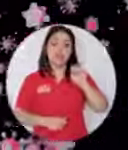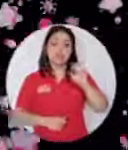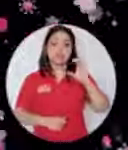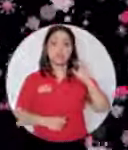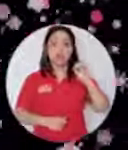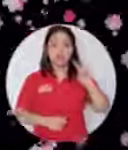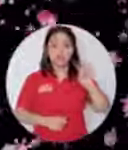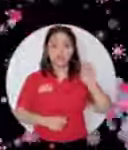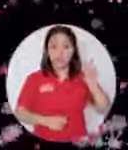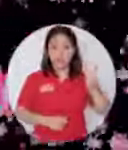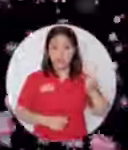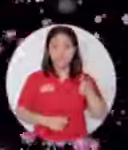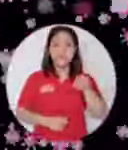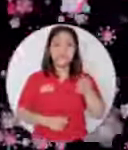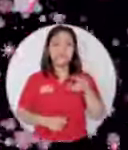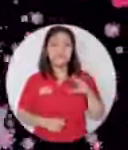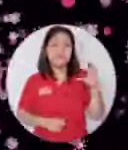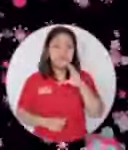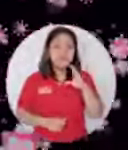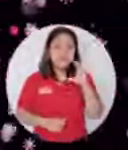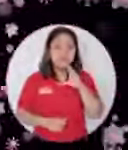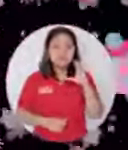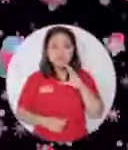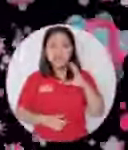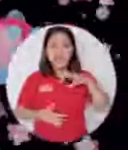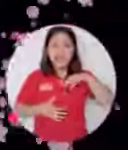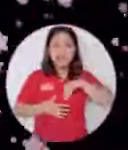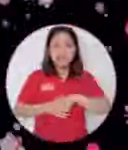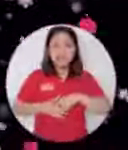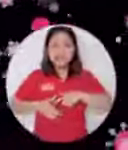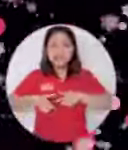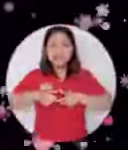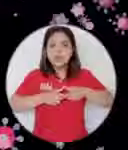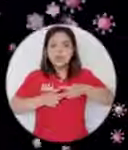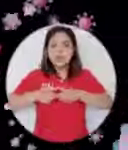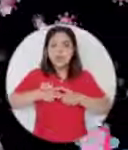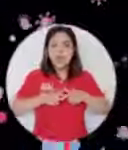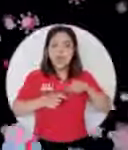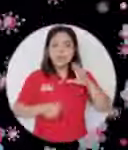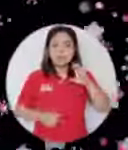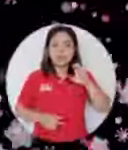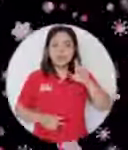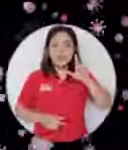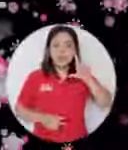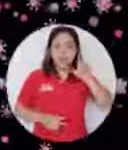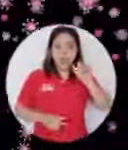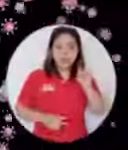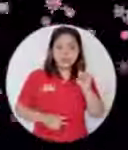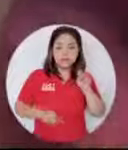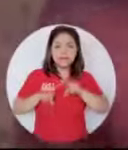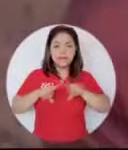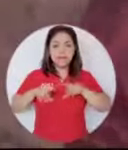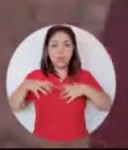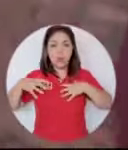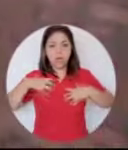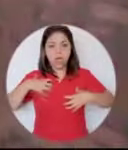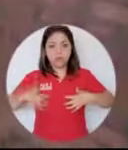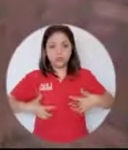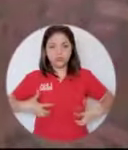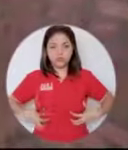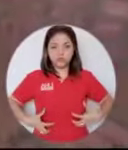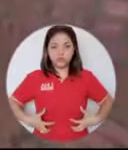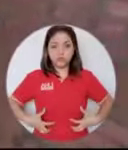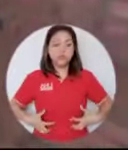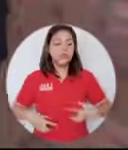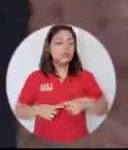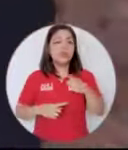tiene preferencia, busca células de distintos órganos. Entonces no se contenta con llegar